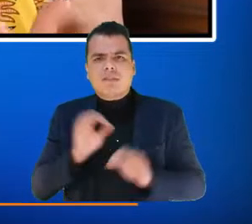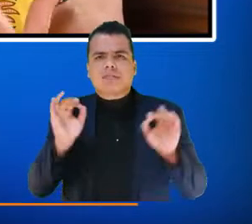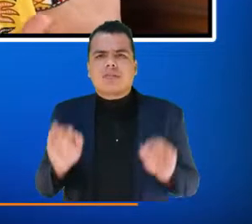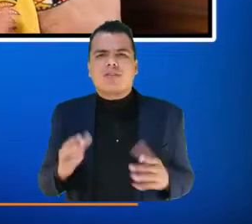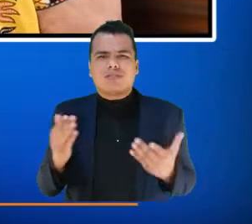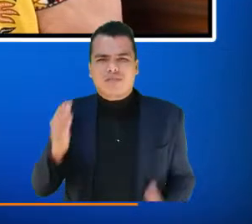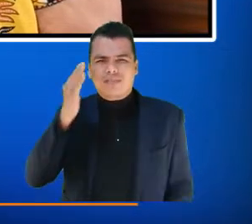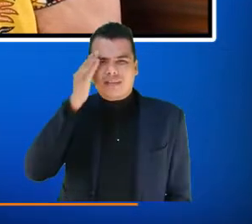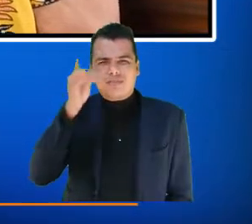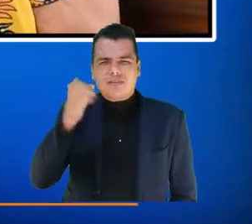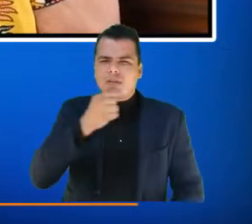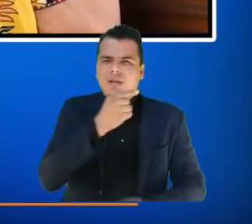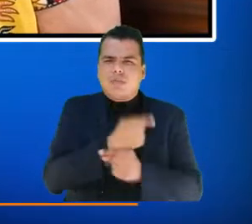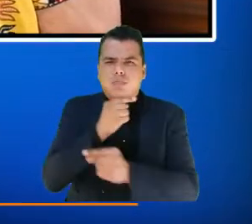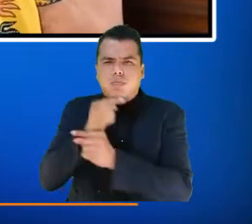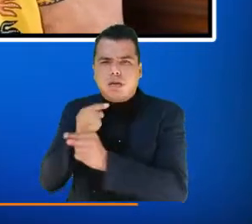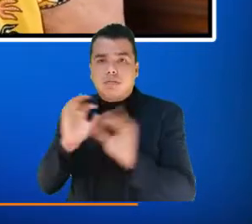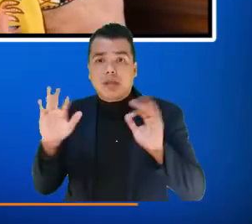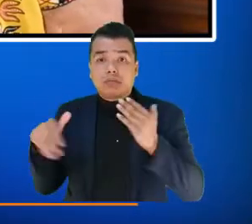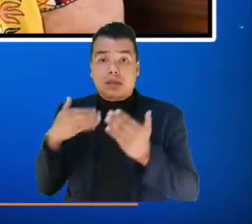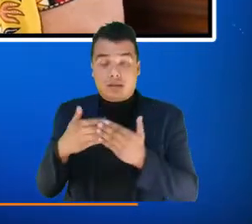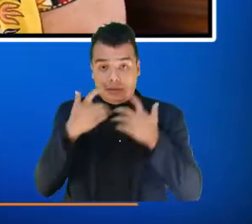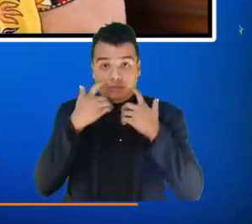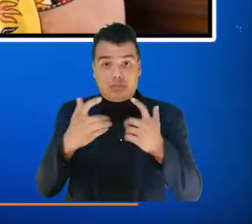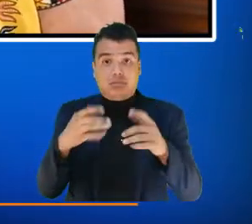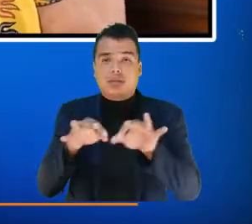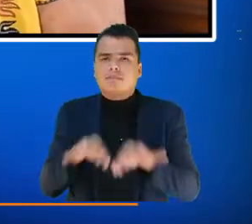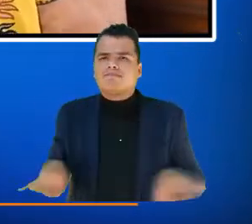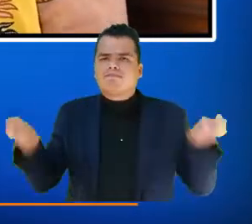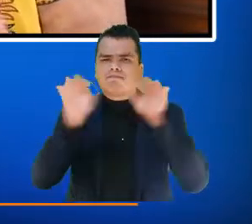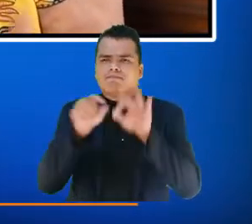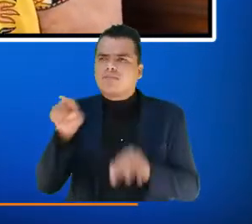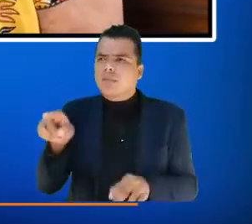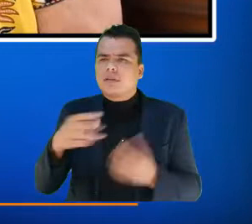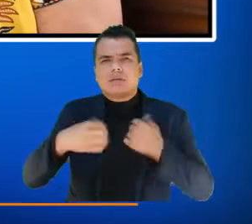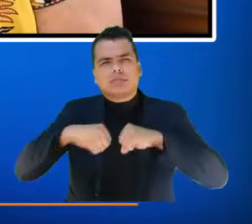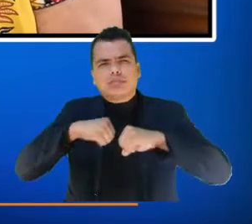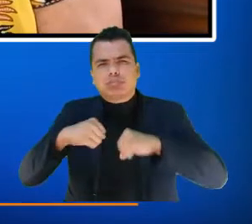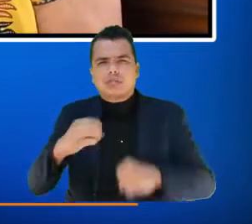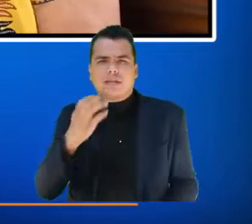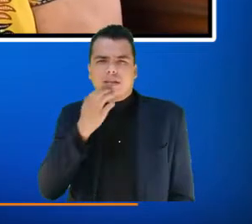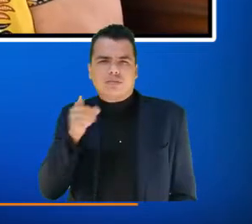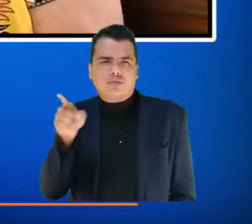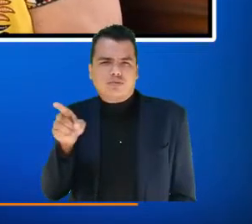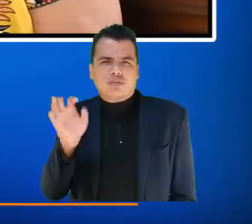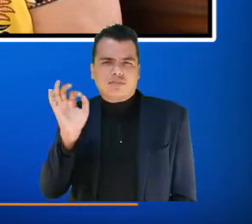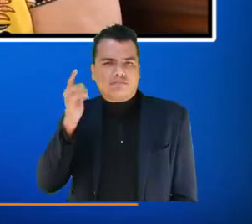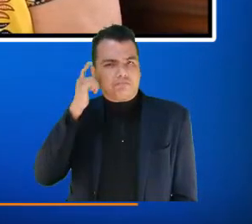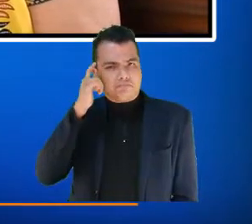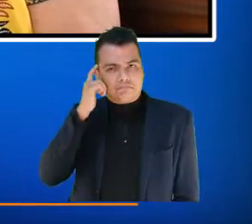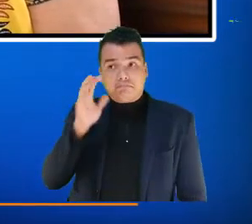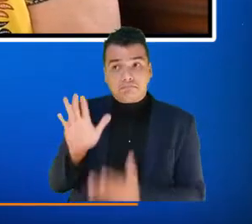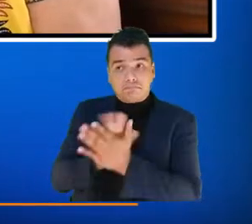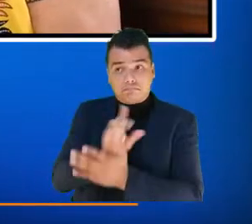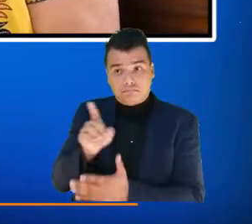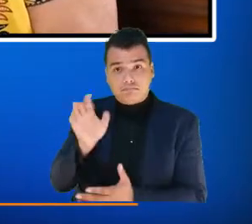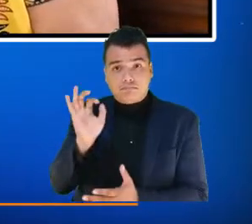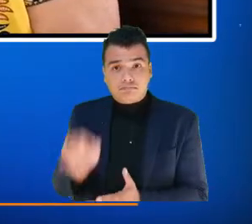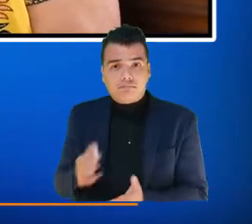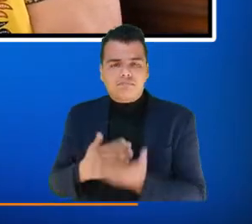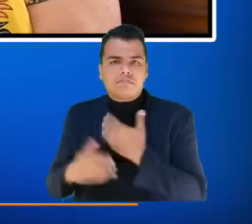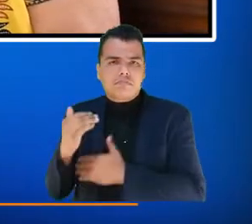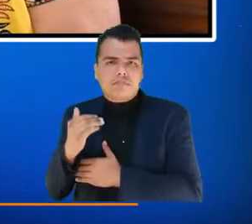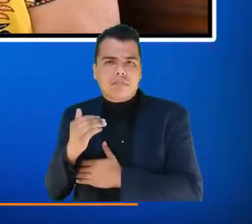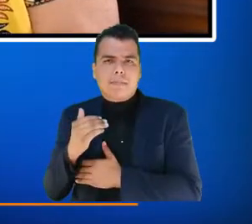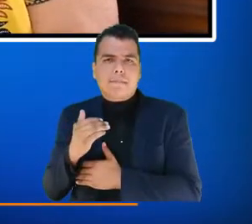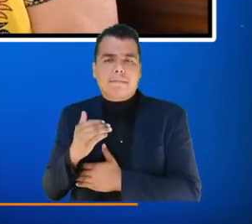decir, los logros que usted ha hecho como mujer son muy importantes. Usted, por ejemplo, entiendo que a usted en alguna